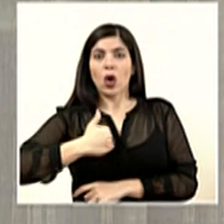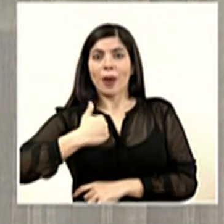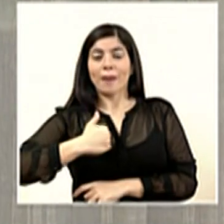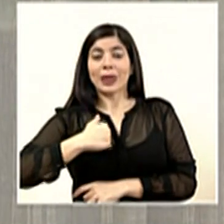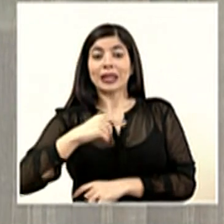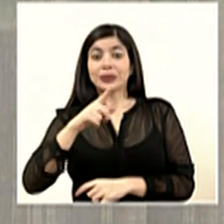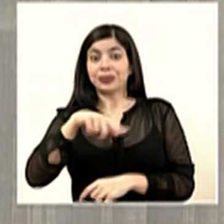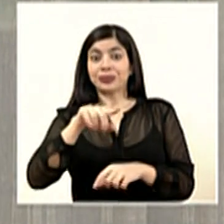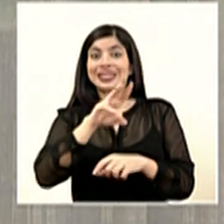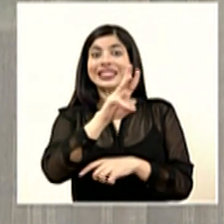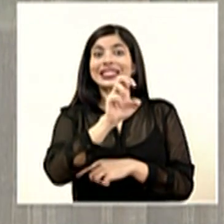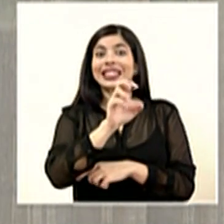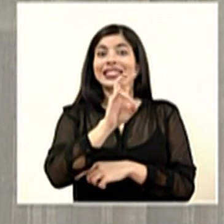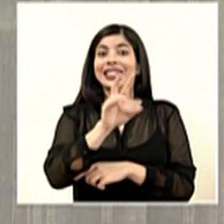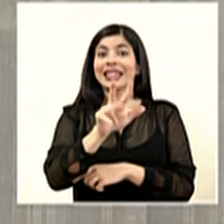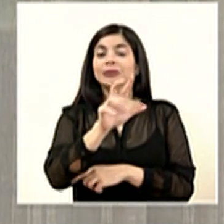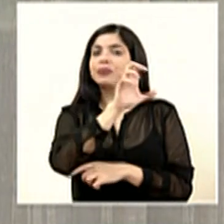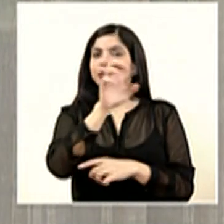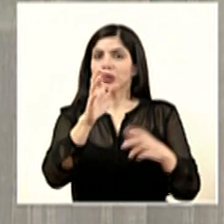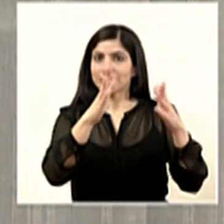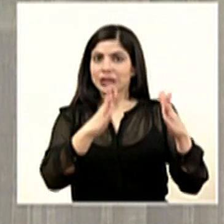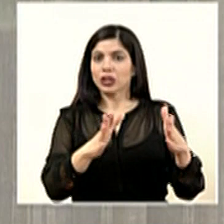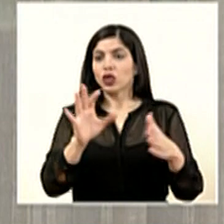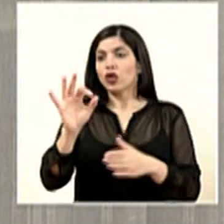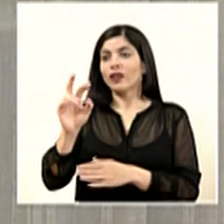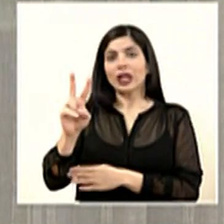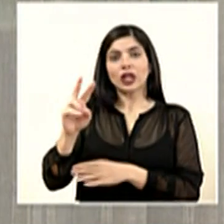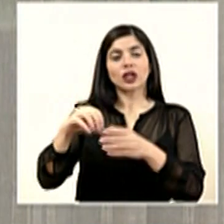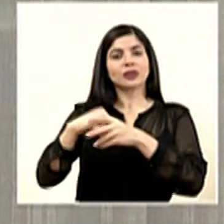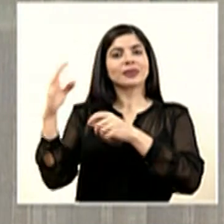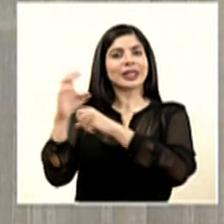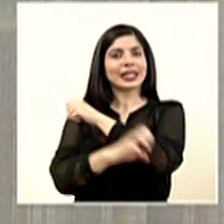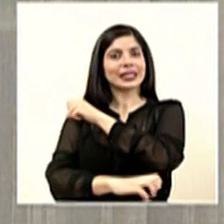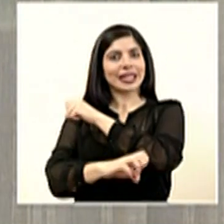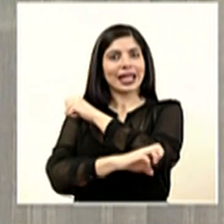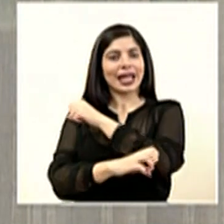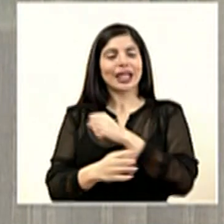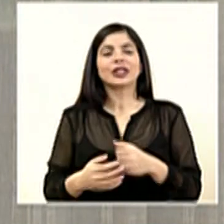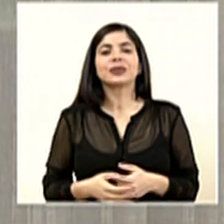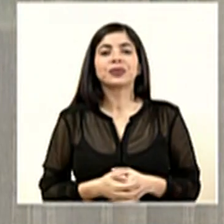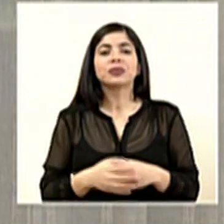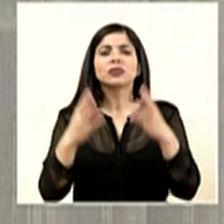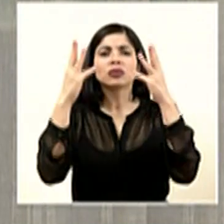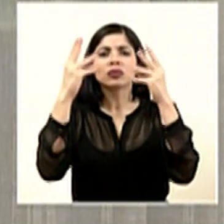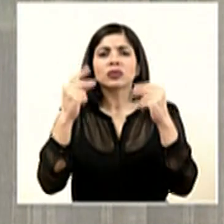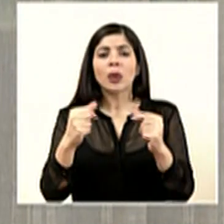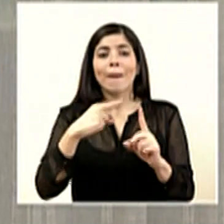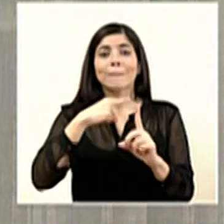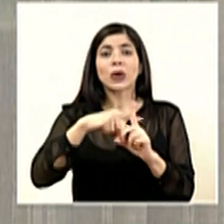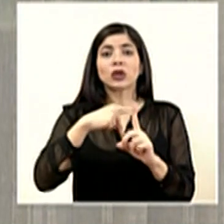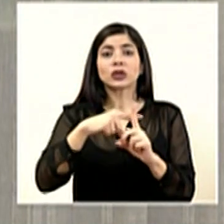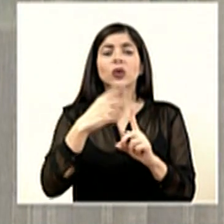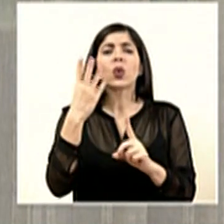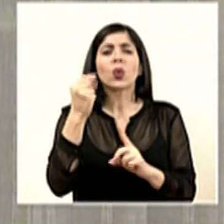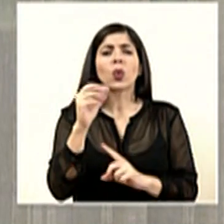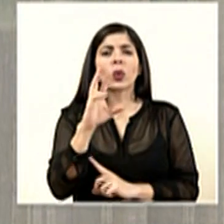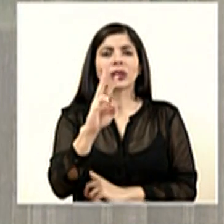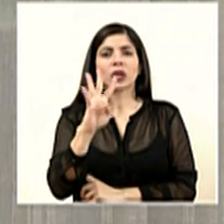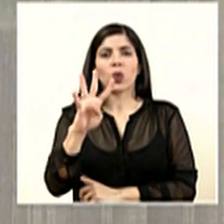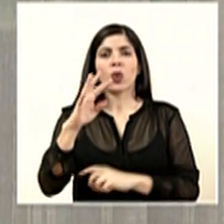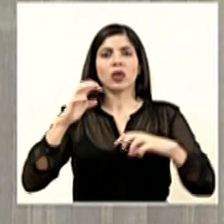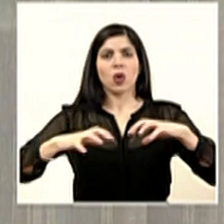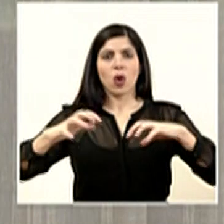cuales 673 son costarricenses y 92 son extranjeros. Se contabilizan casos positivos en